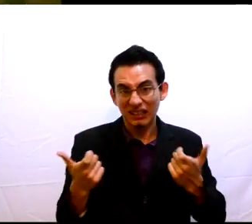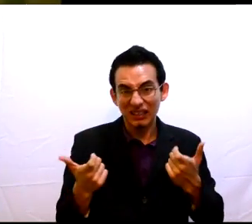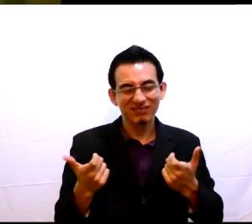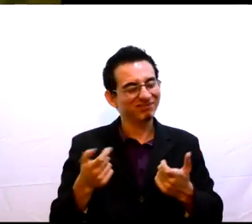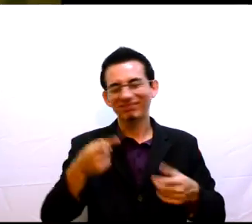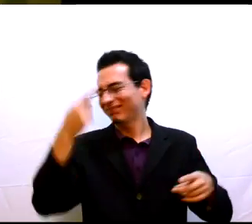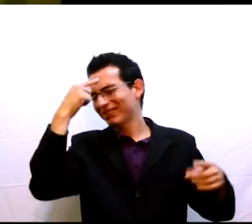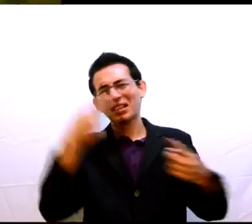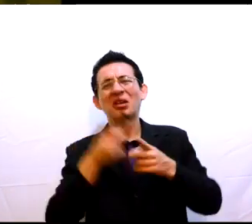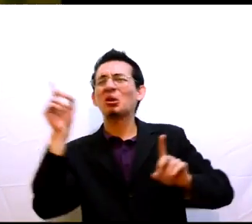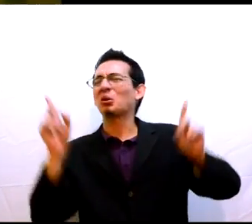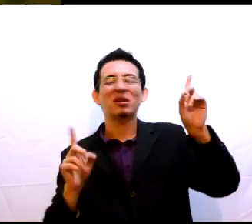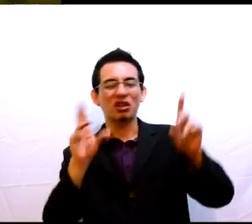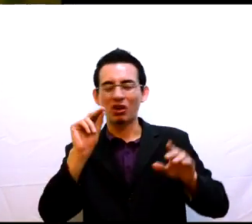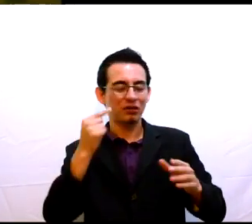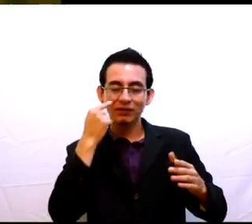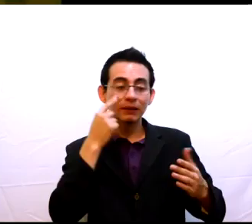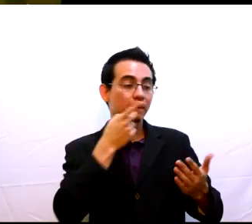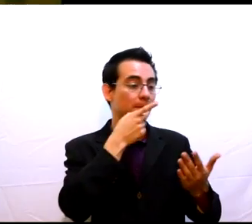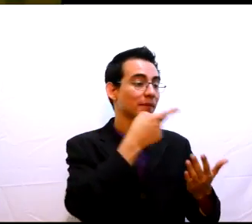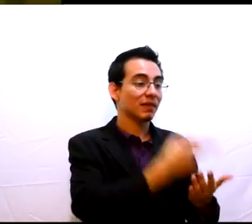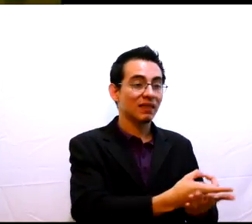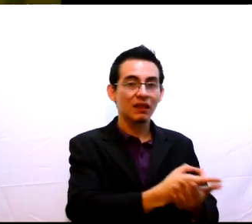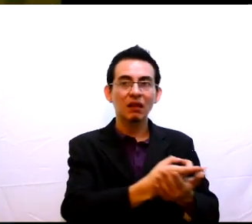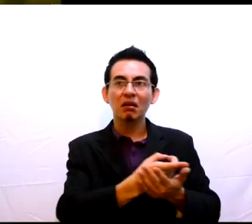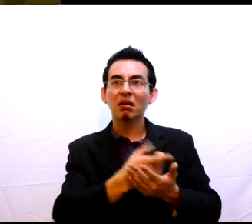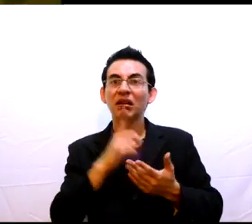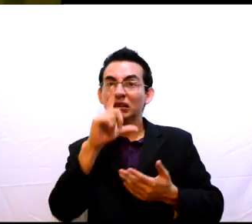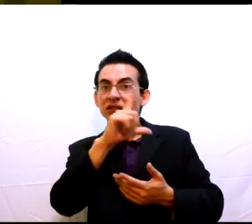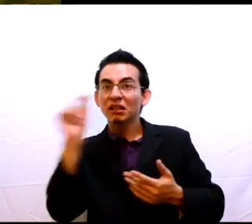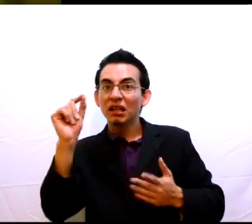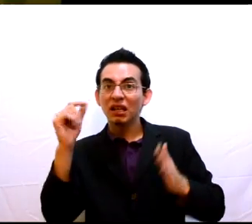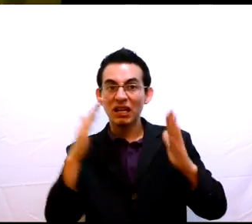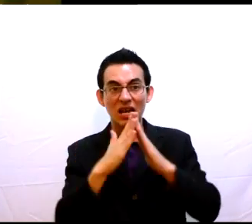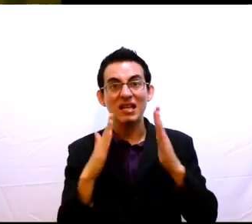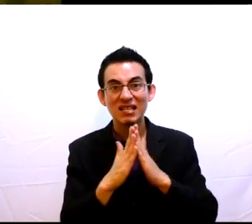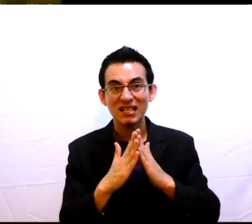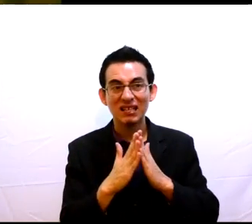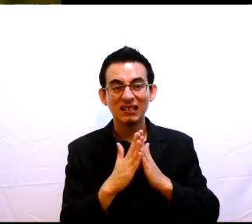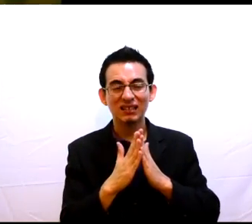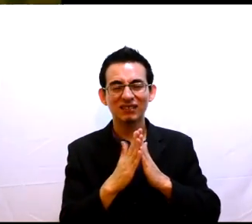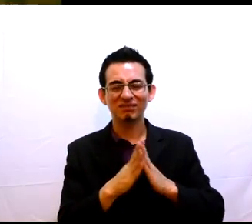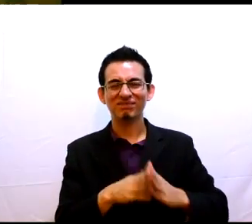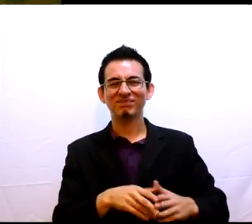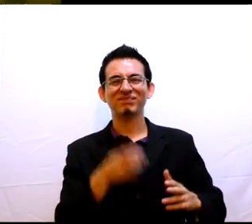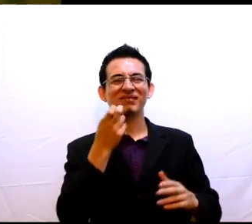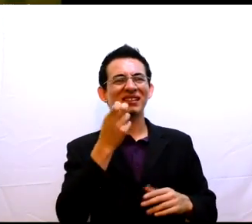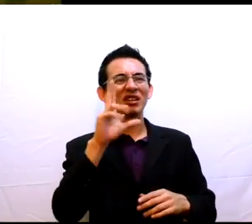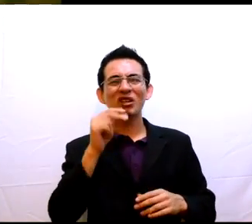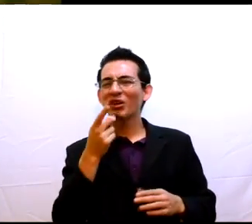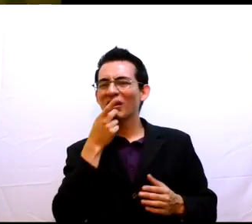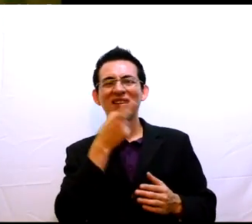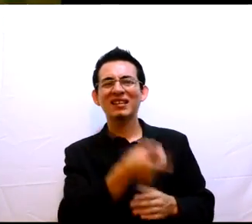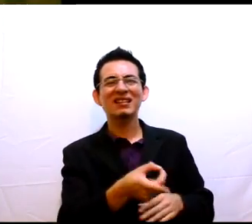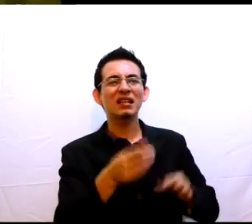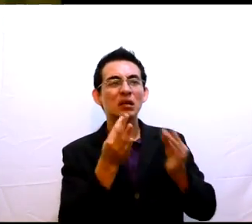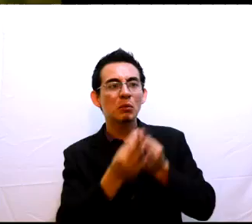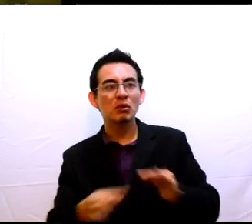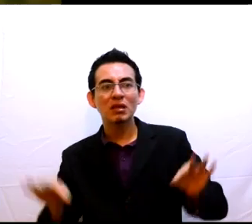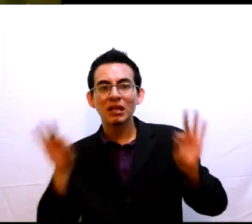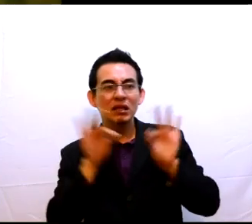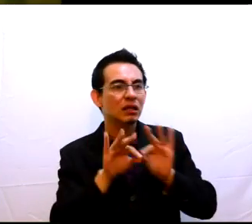porque dice mira aquí dice 100 casas eso no está diciendo está diciendo